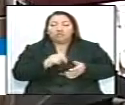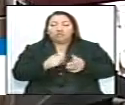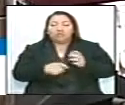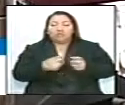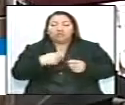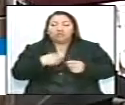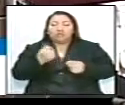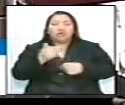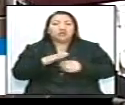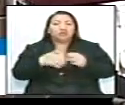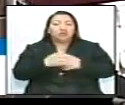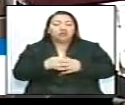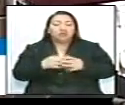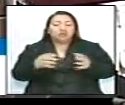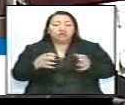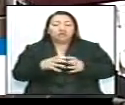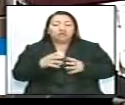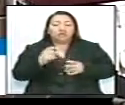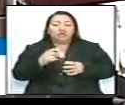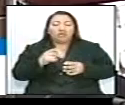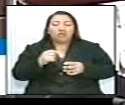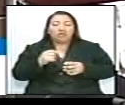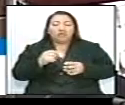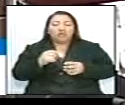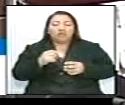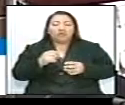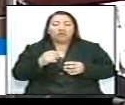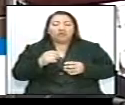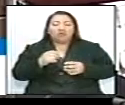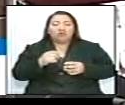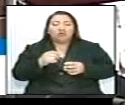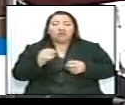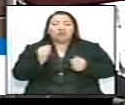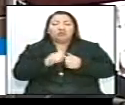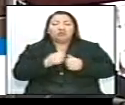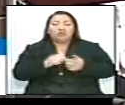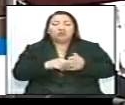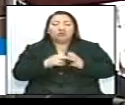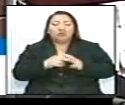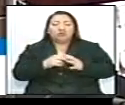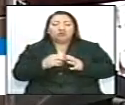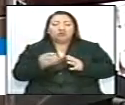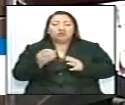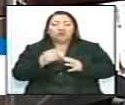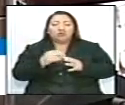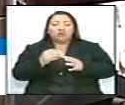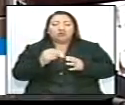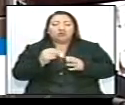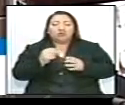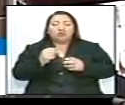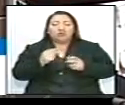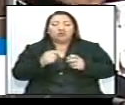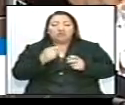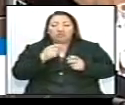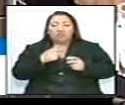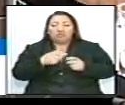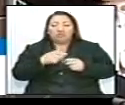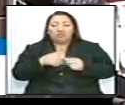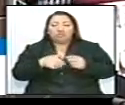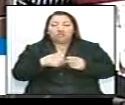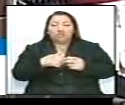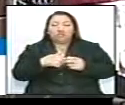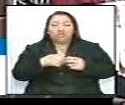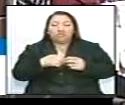casi total de la OMPE por parte de la Montesinos y su gente. O sea